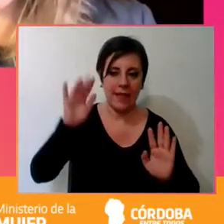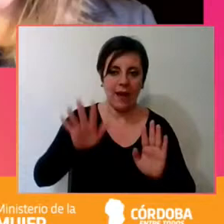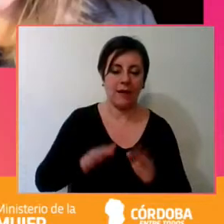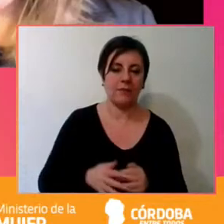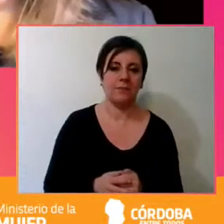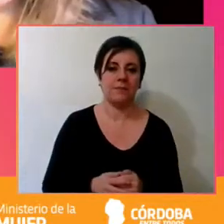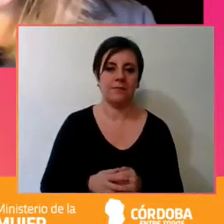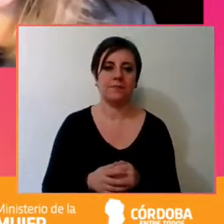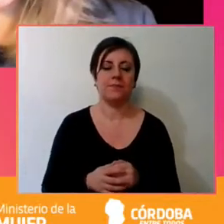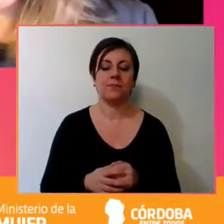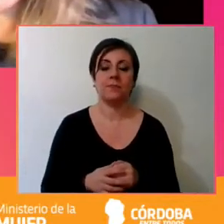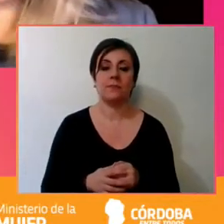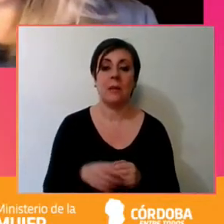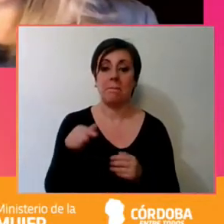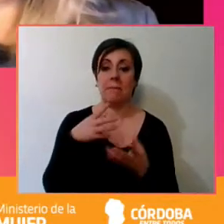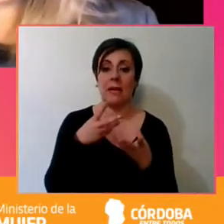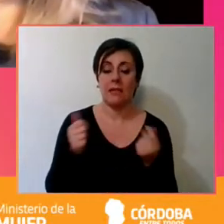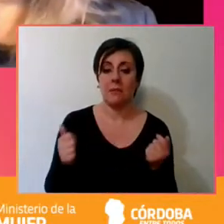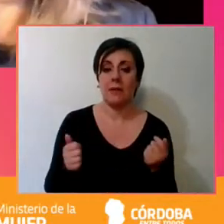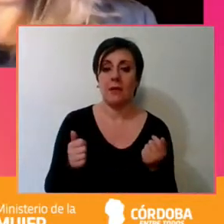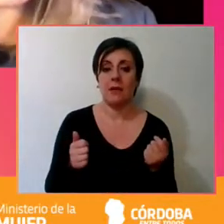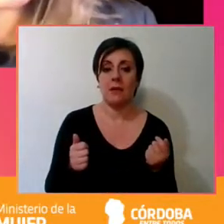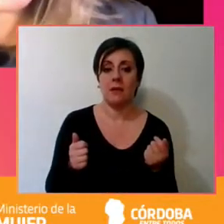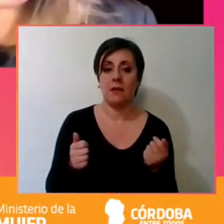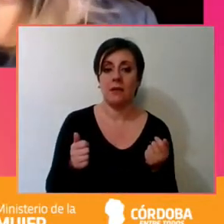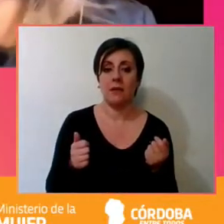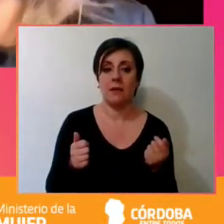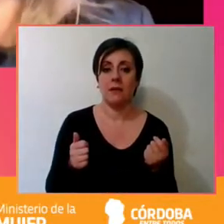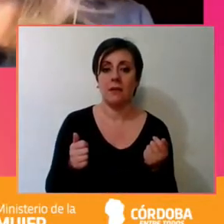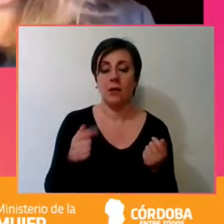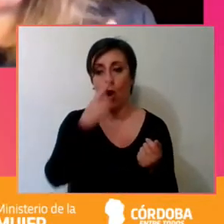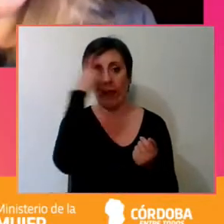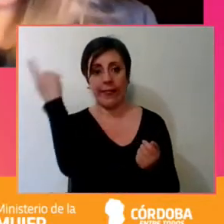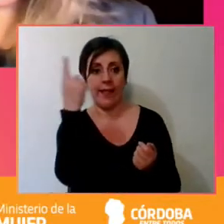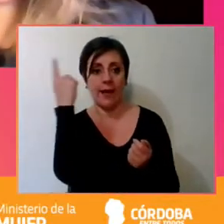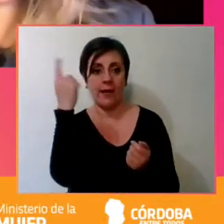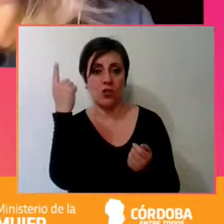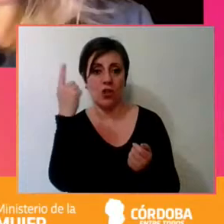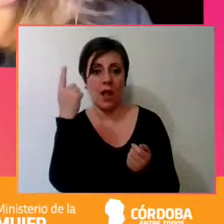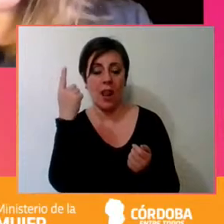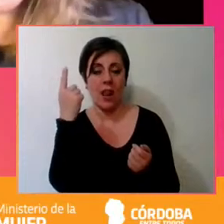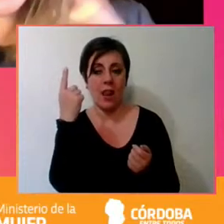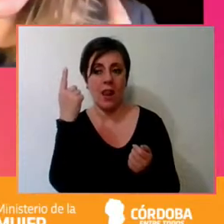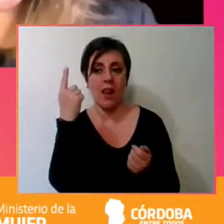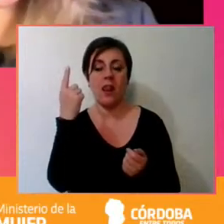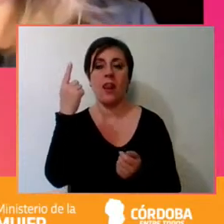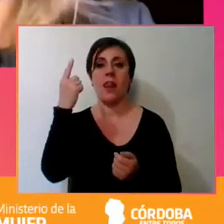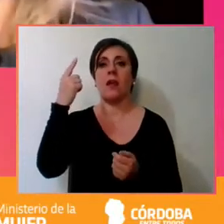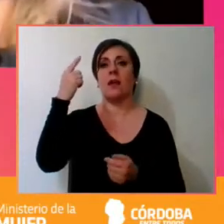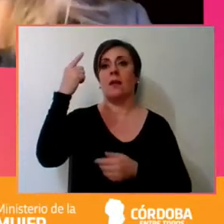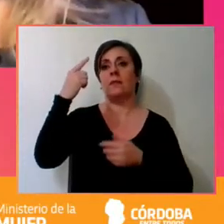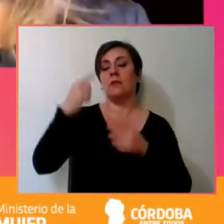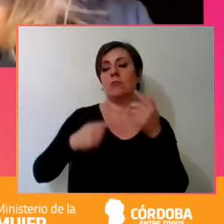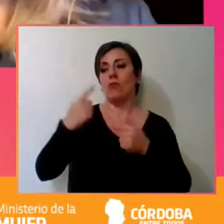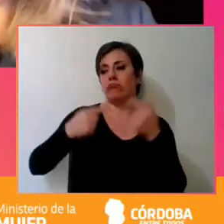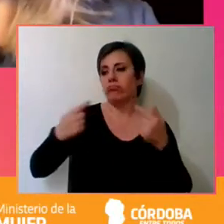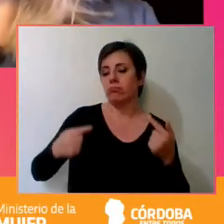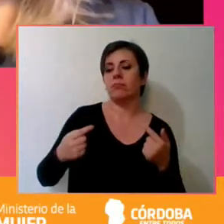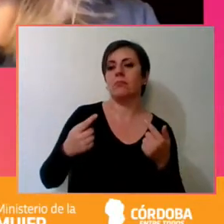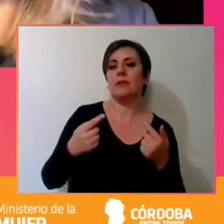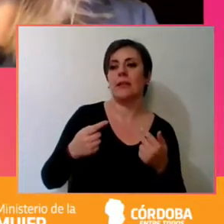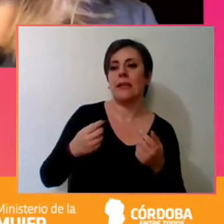cierro señalando que el mundo de lo internacional, de la multilateralidad, de la creación de instrumentos,